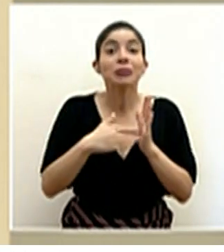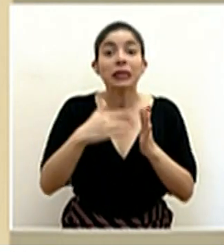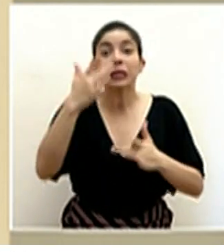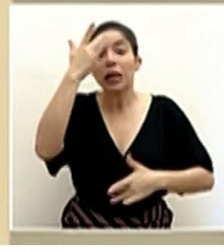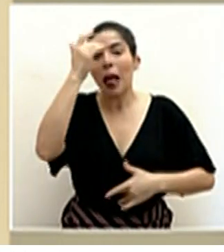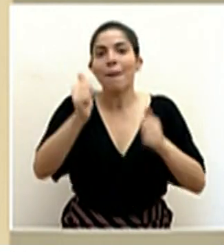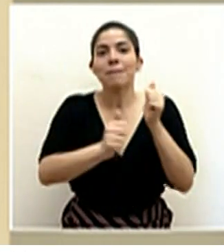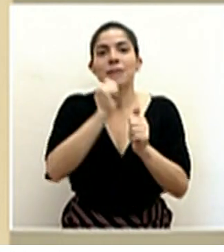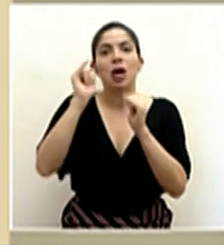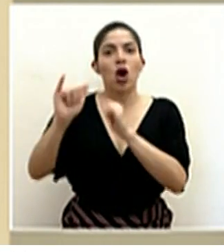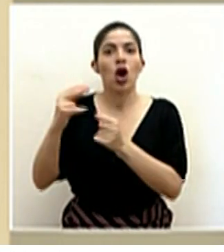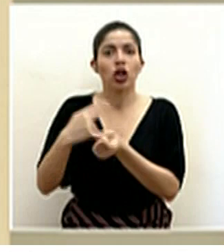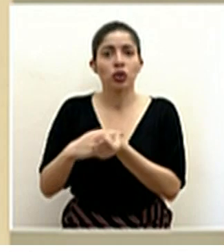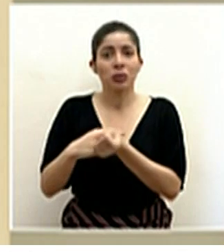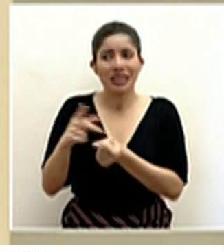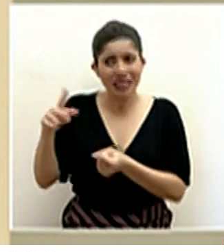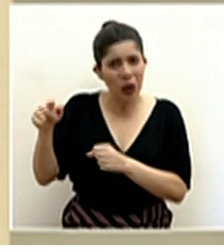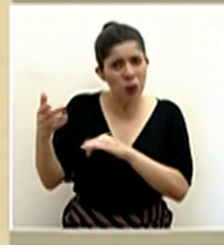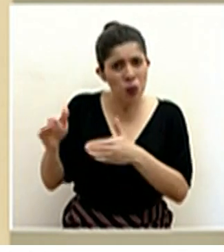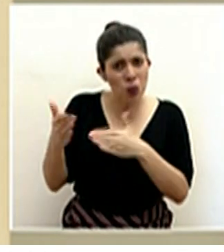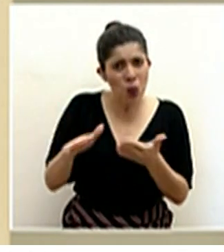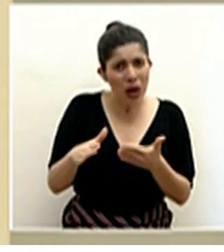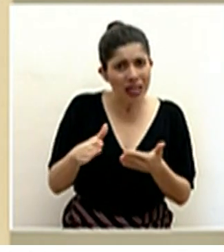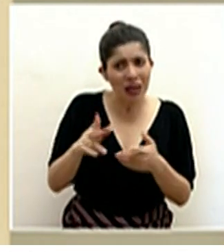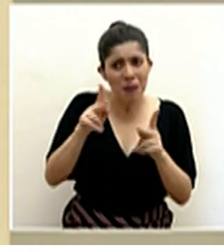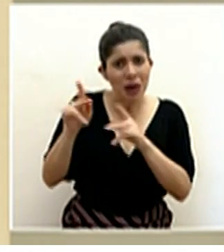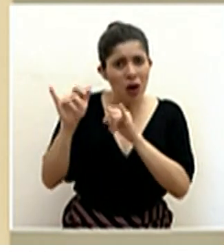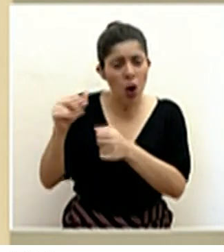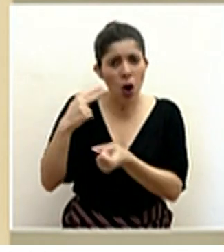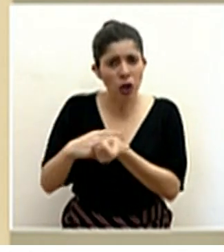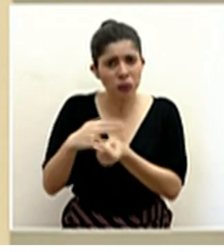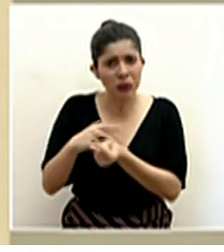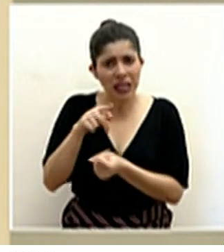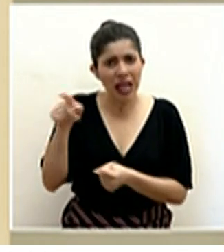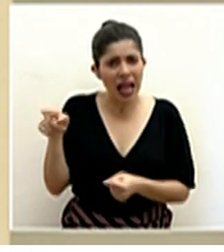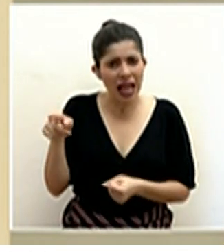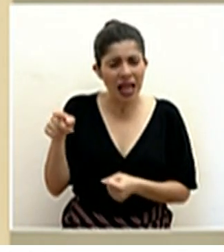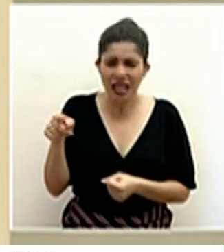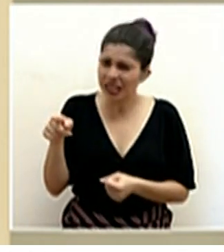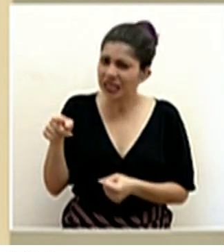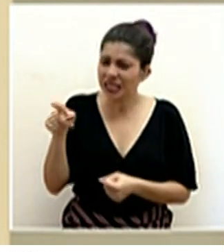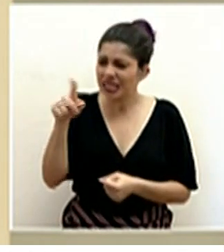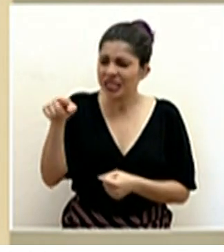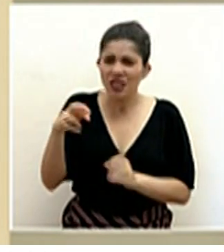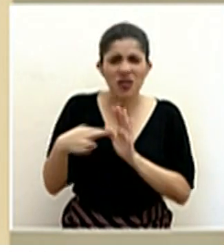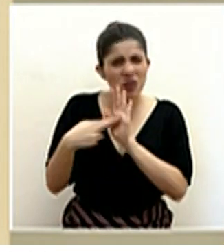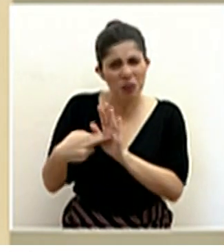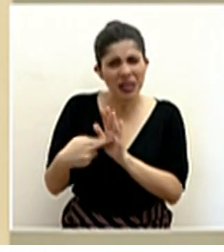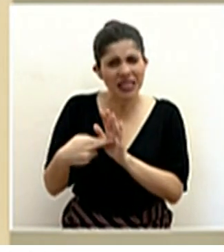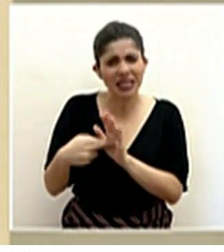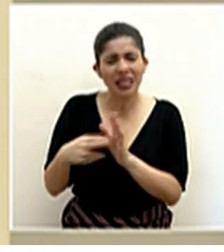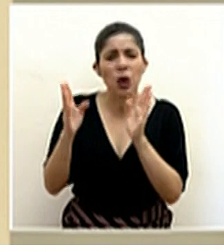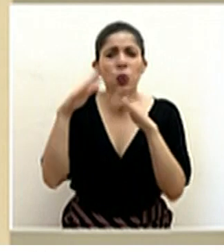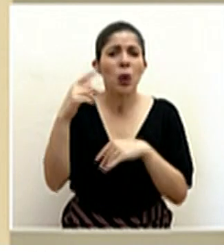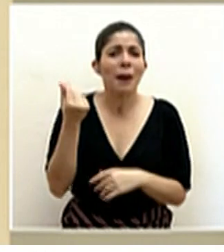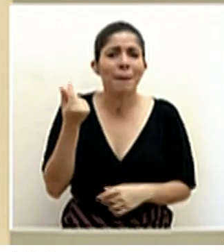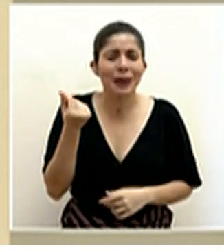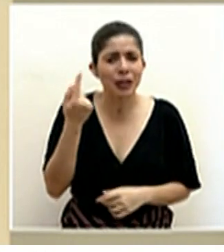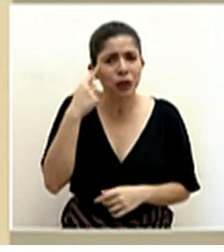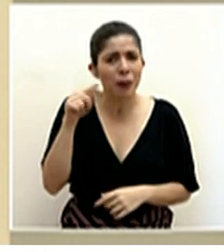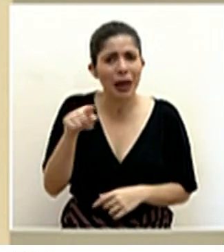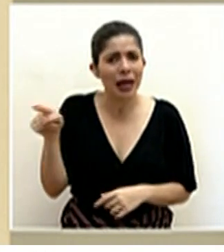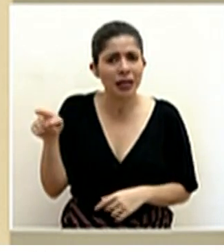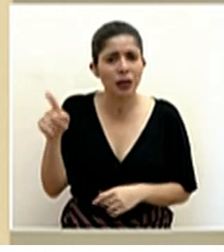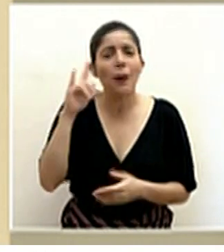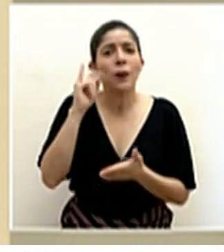internados, y esas muertes y esos casos que han estado internados, o sea, lo que eso representa no se le puede poner un precio. Y